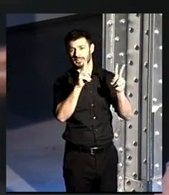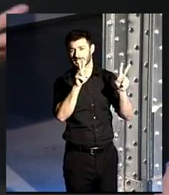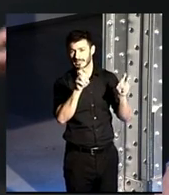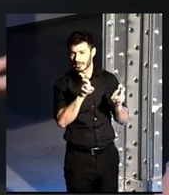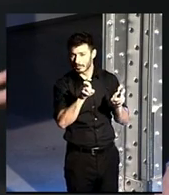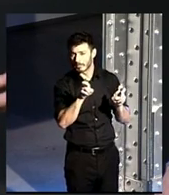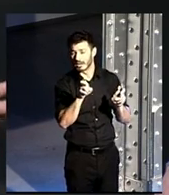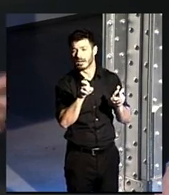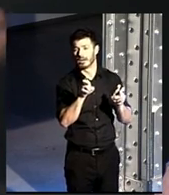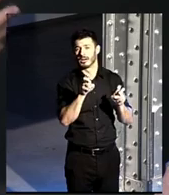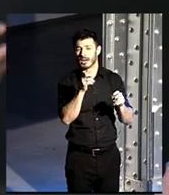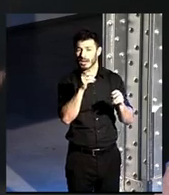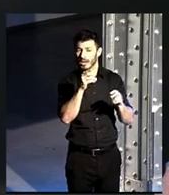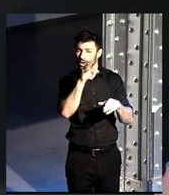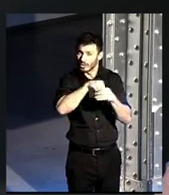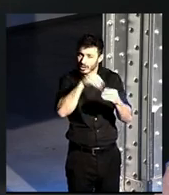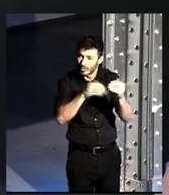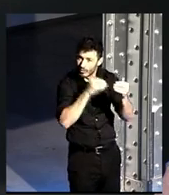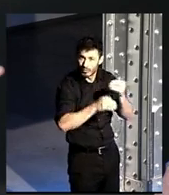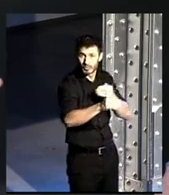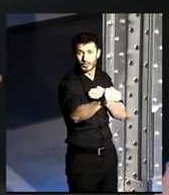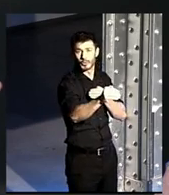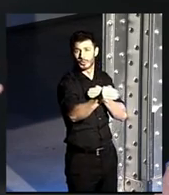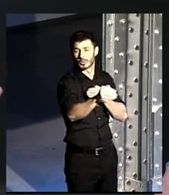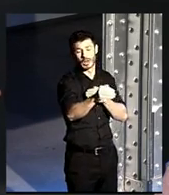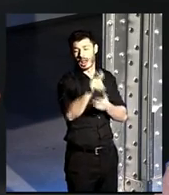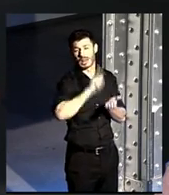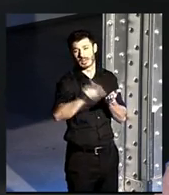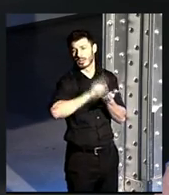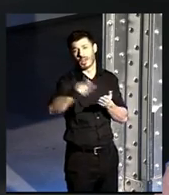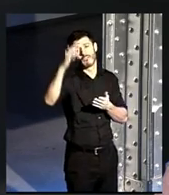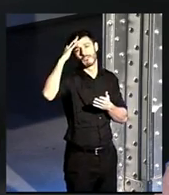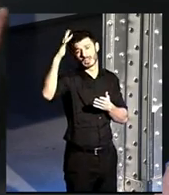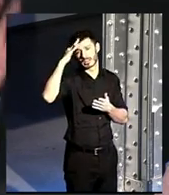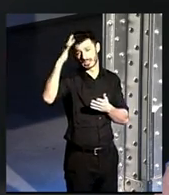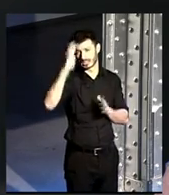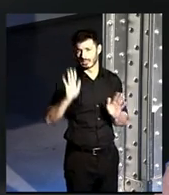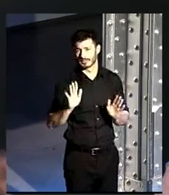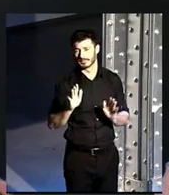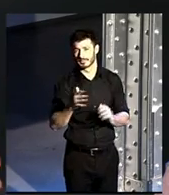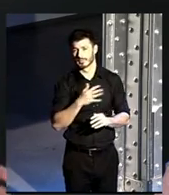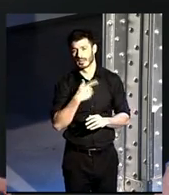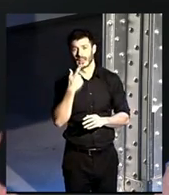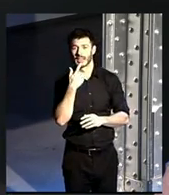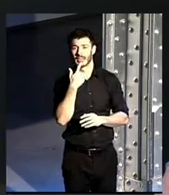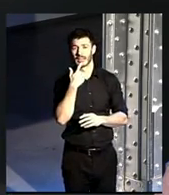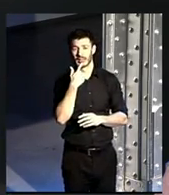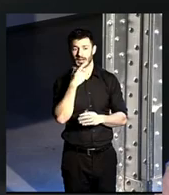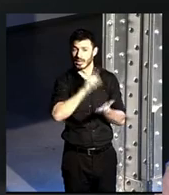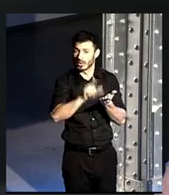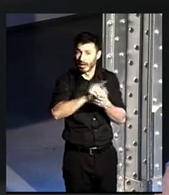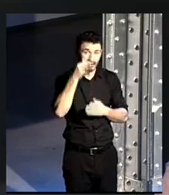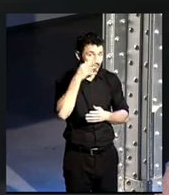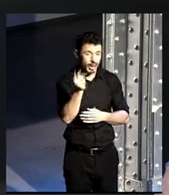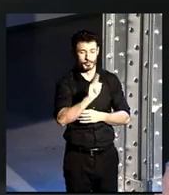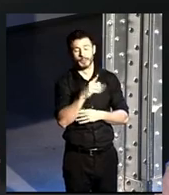final de futuro, pero se llamaba literatura fantastique en francés, quiere decir una literatura que no es real, pero de